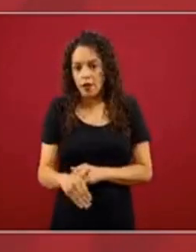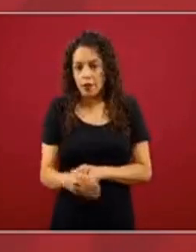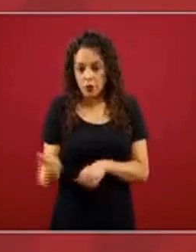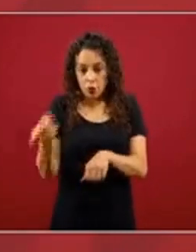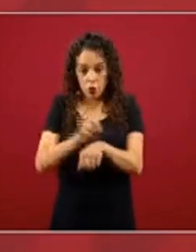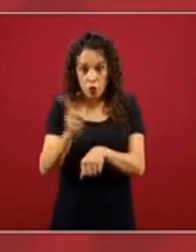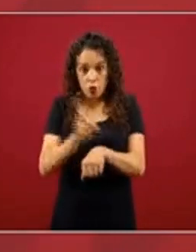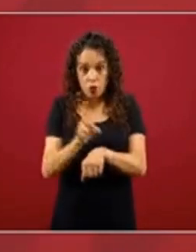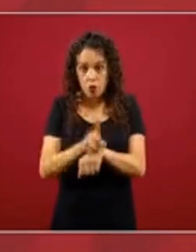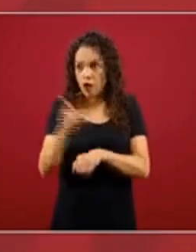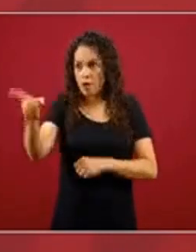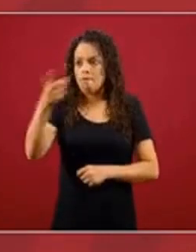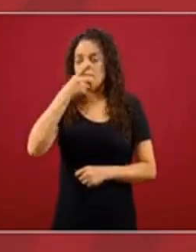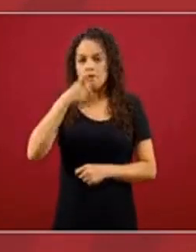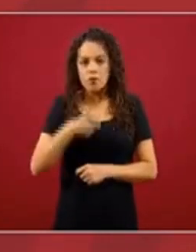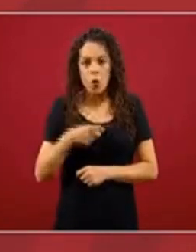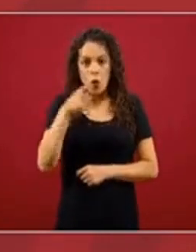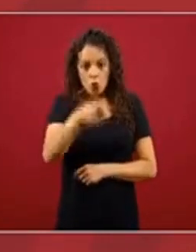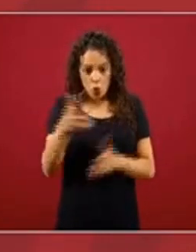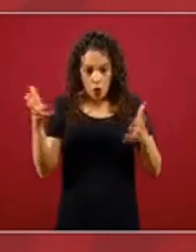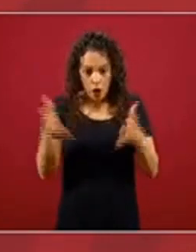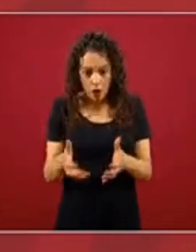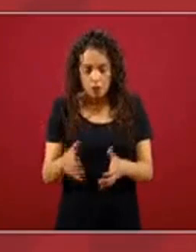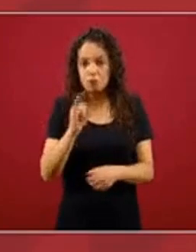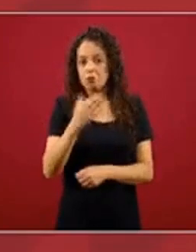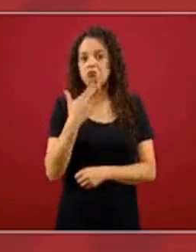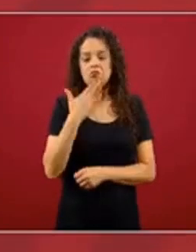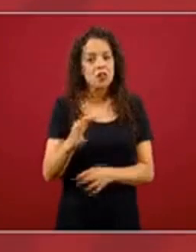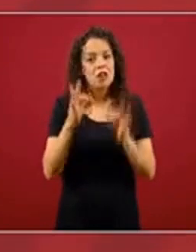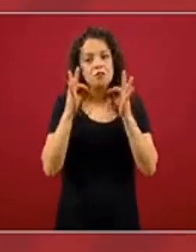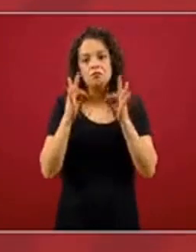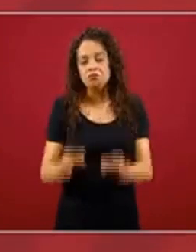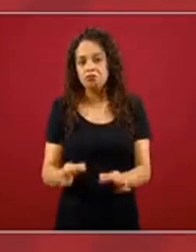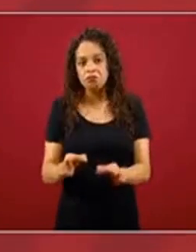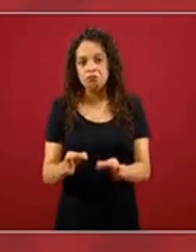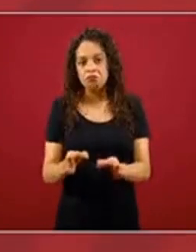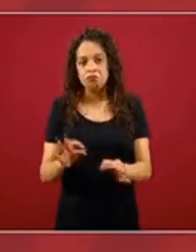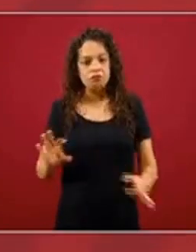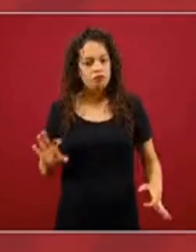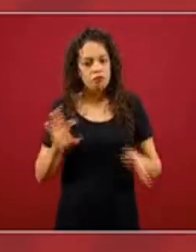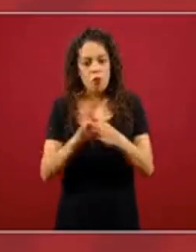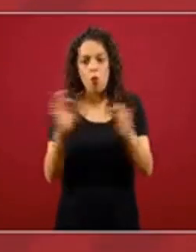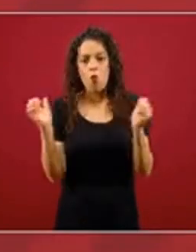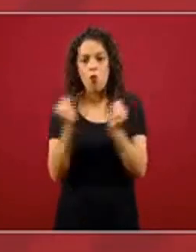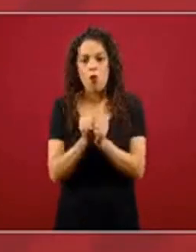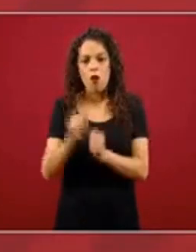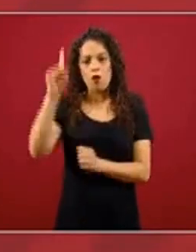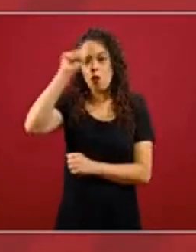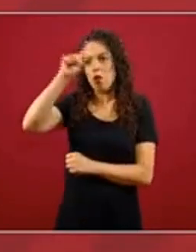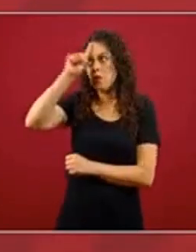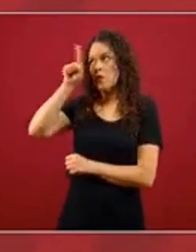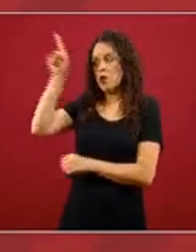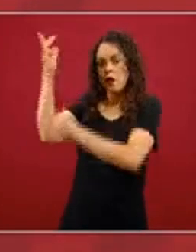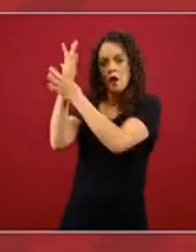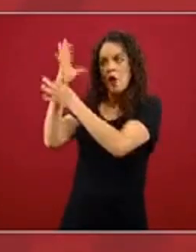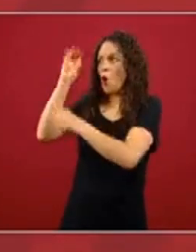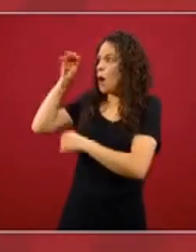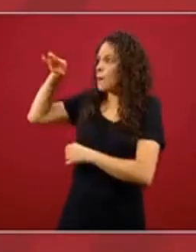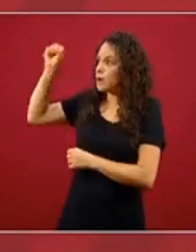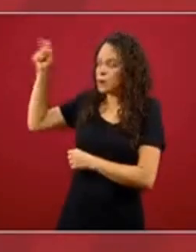están haciendo es consistente con las recomendaciones técnicas de la Organización Mundial de la Salud. Esta